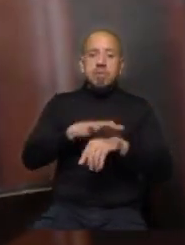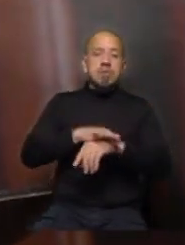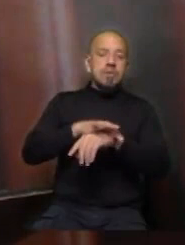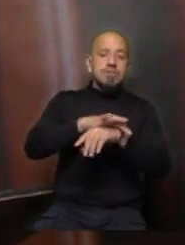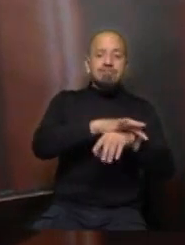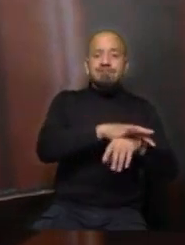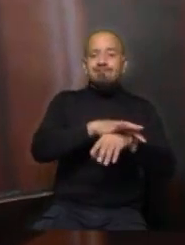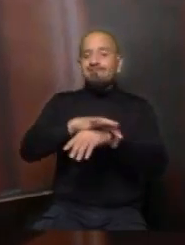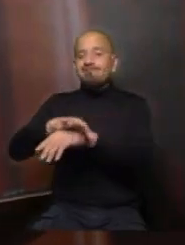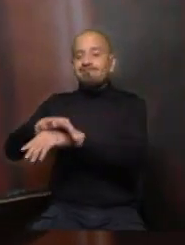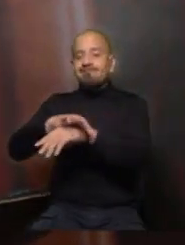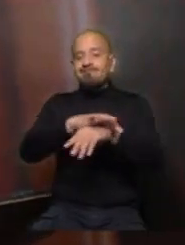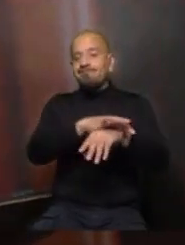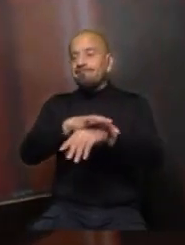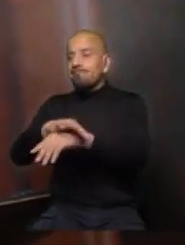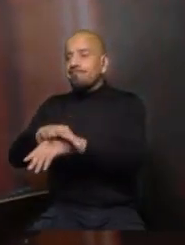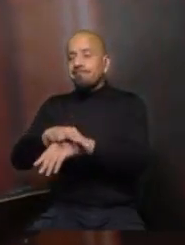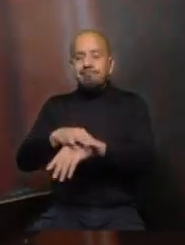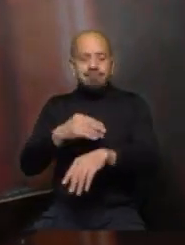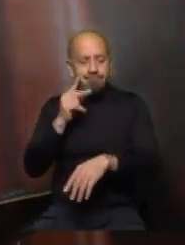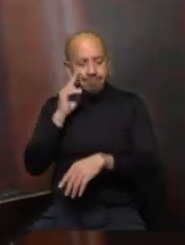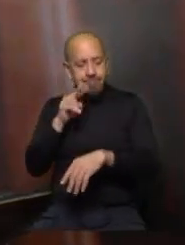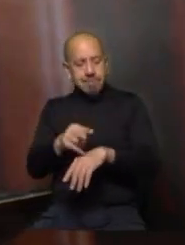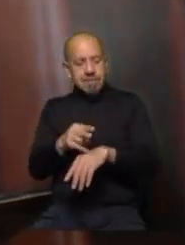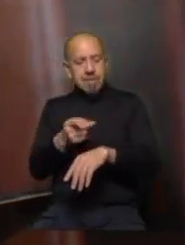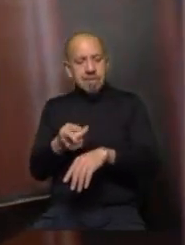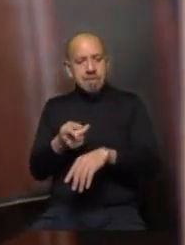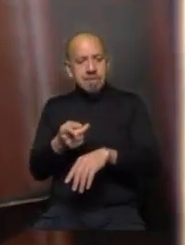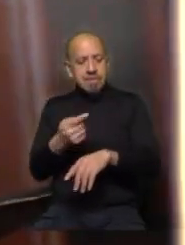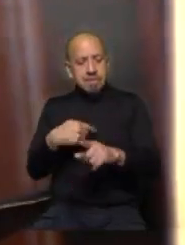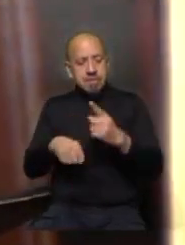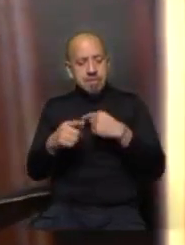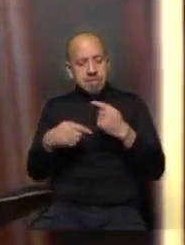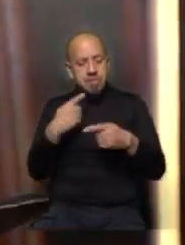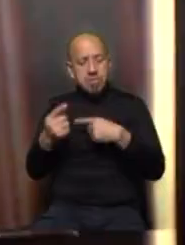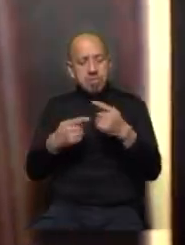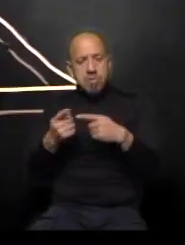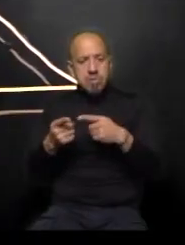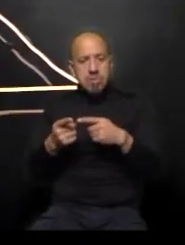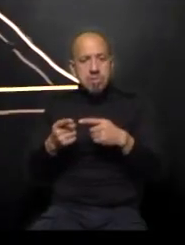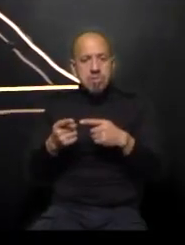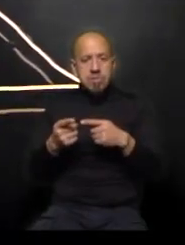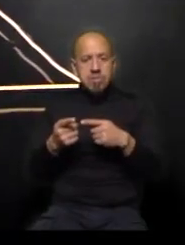inerte la observaron largo rato en silencio y siguieron al